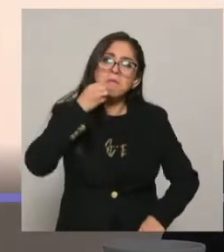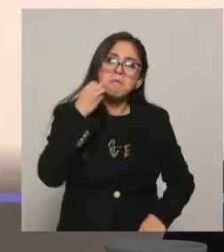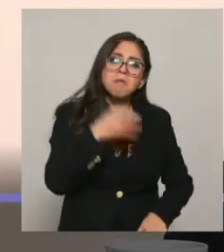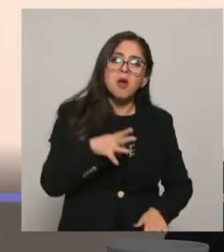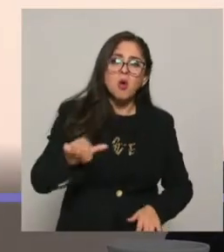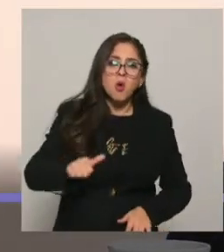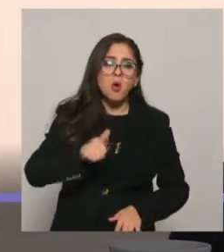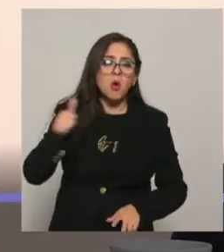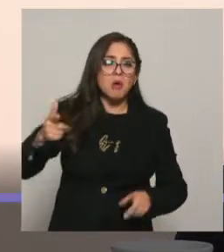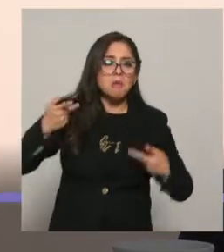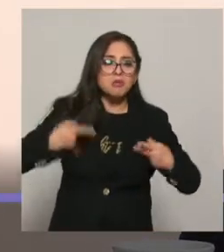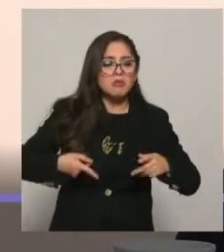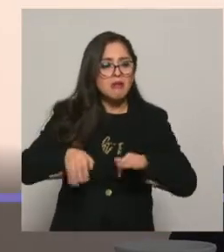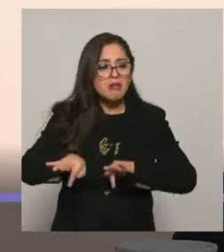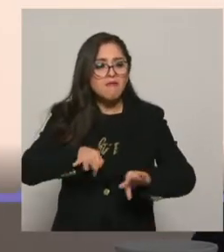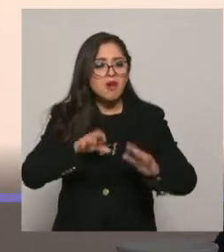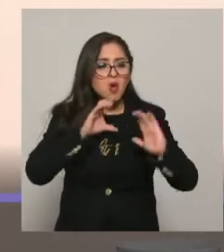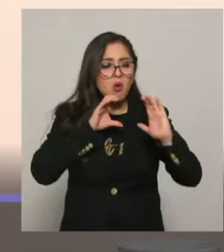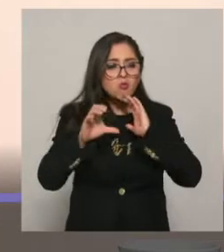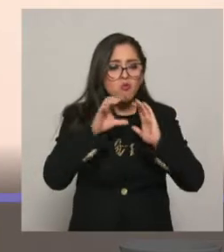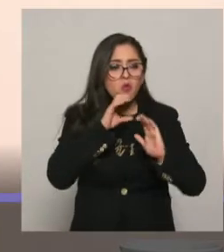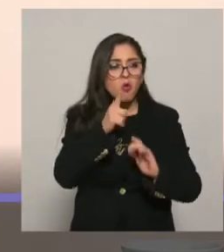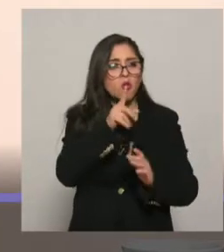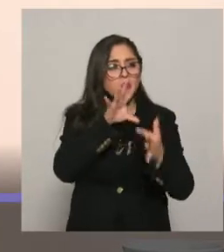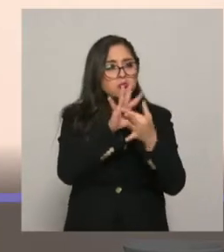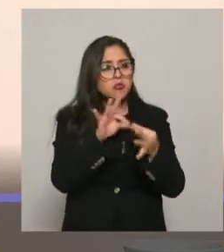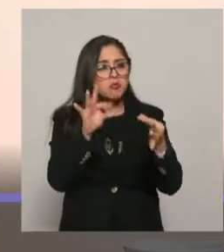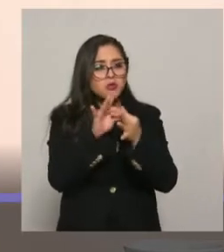críticas periodísticas que la exaltan.